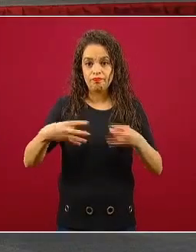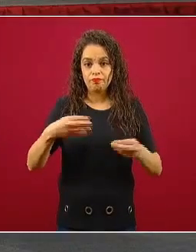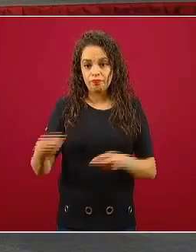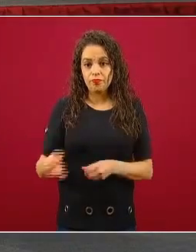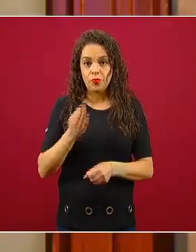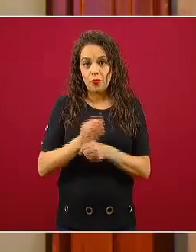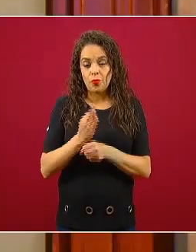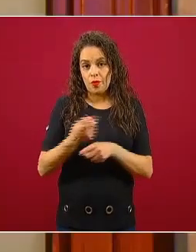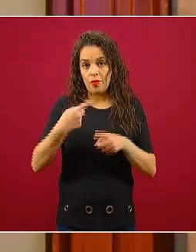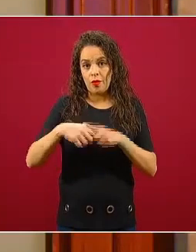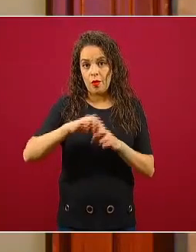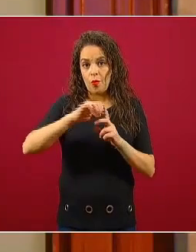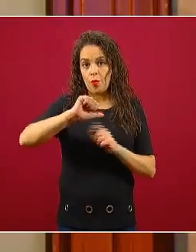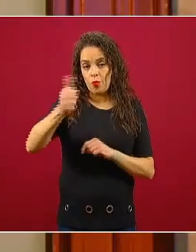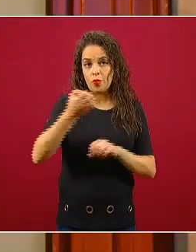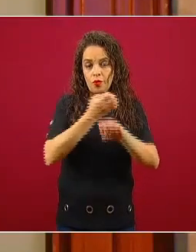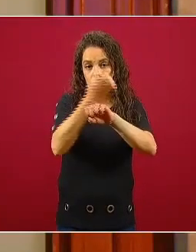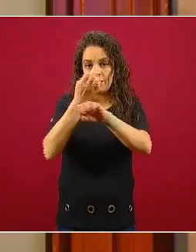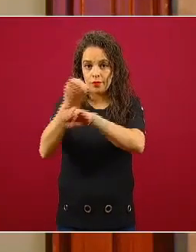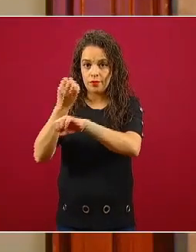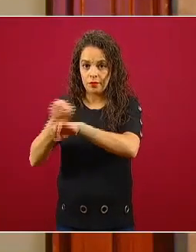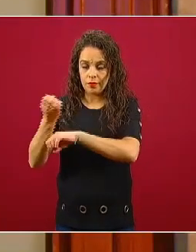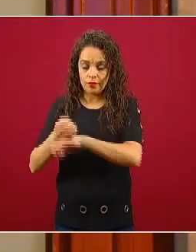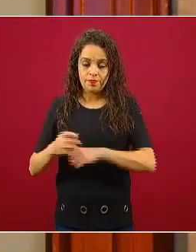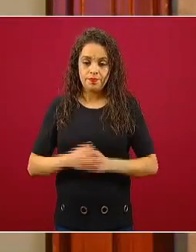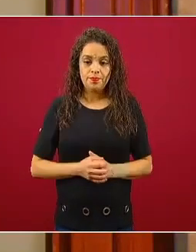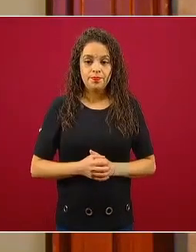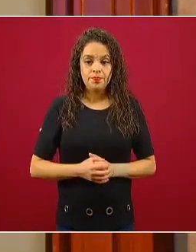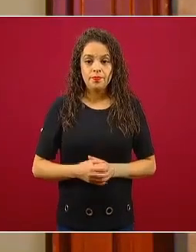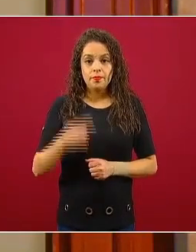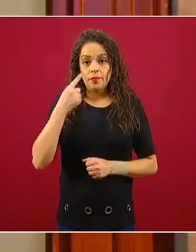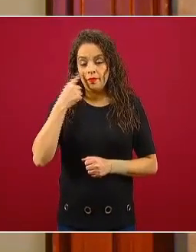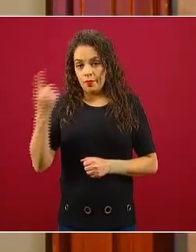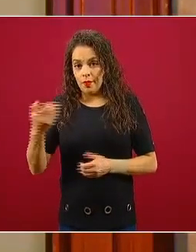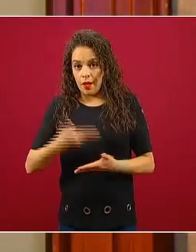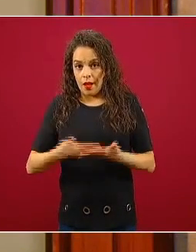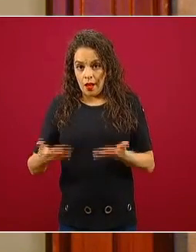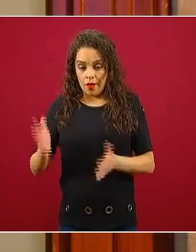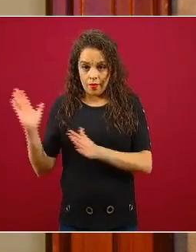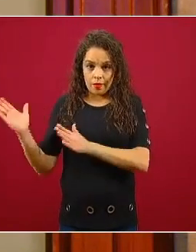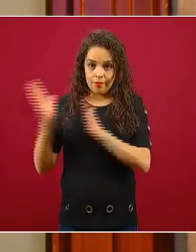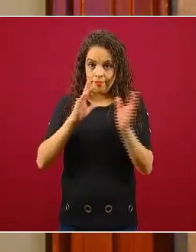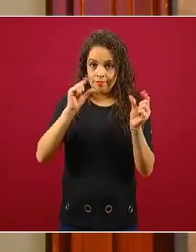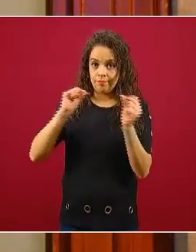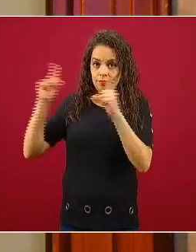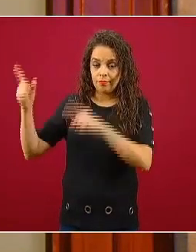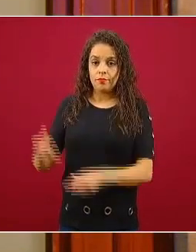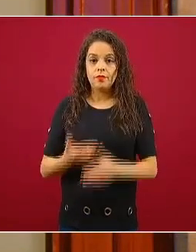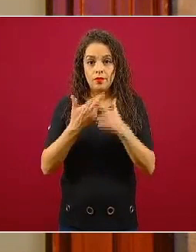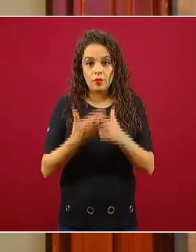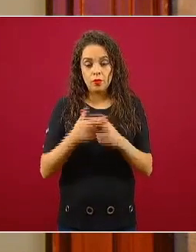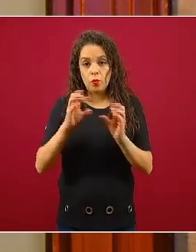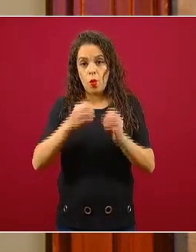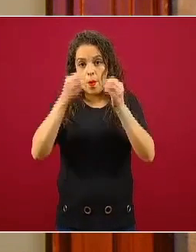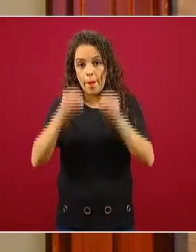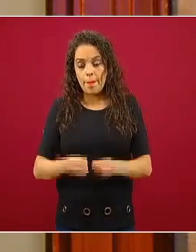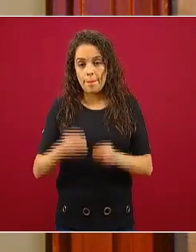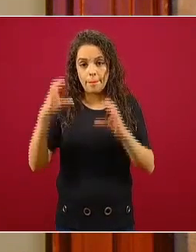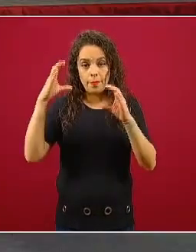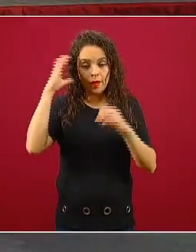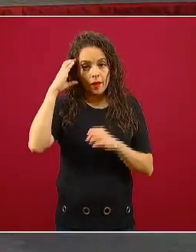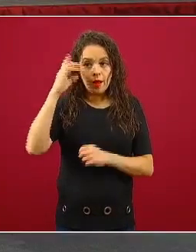entidades federativas. Veamos ahora la ocupación y disponibilidad hospitalaria. 96%,